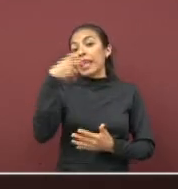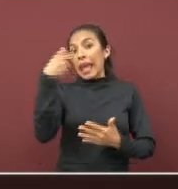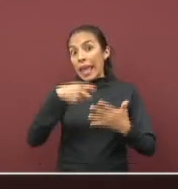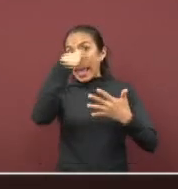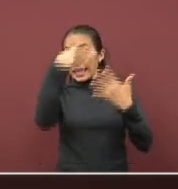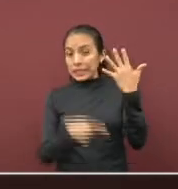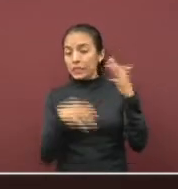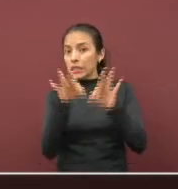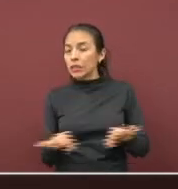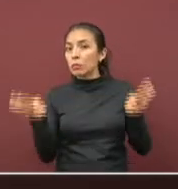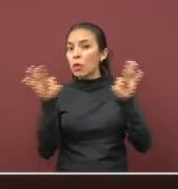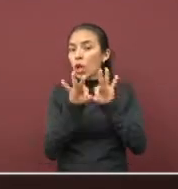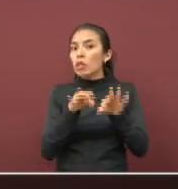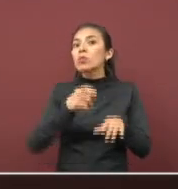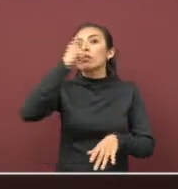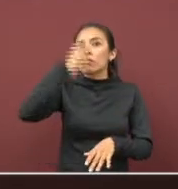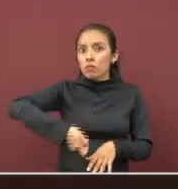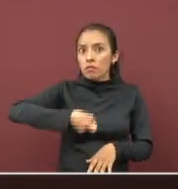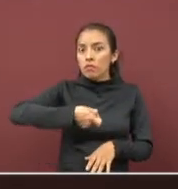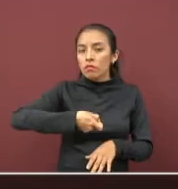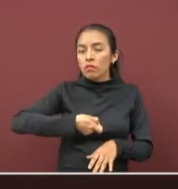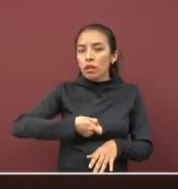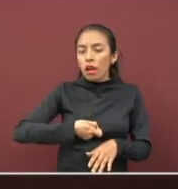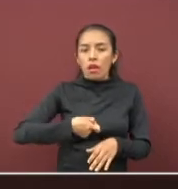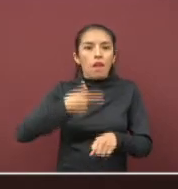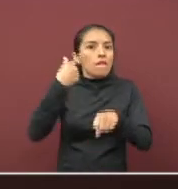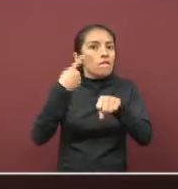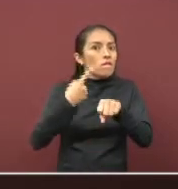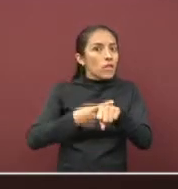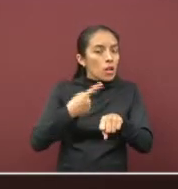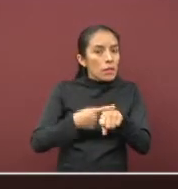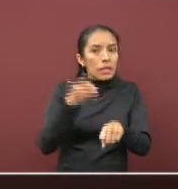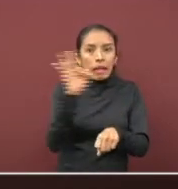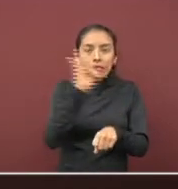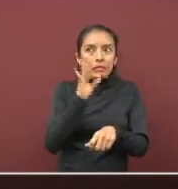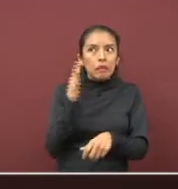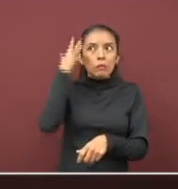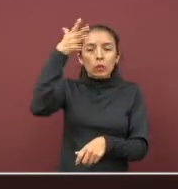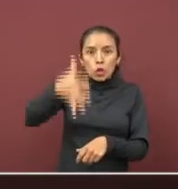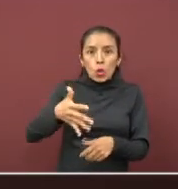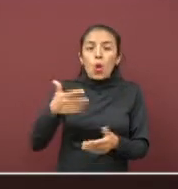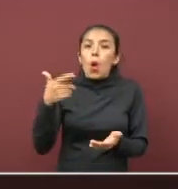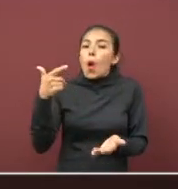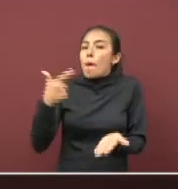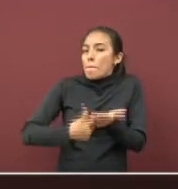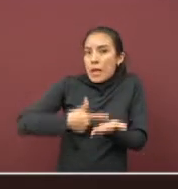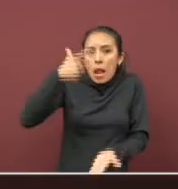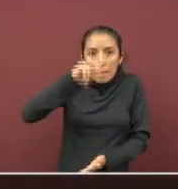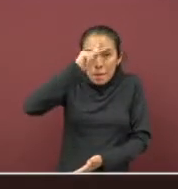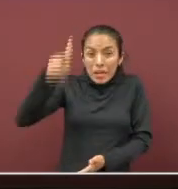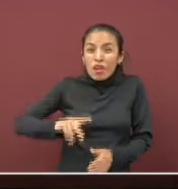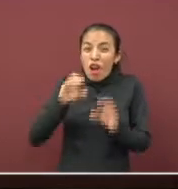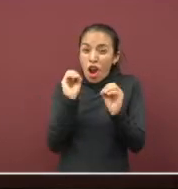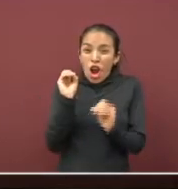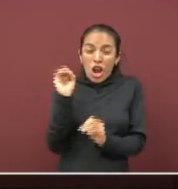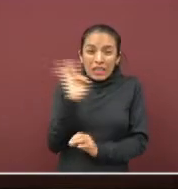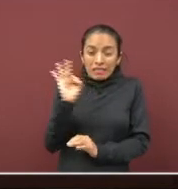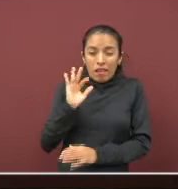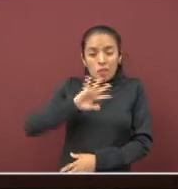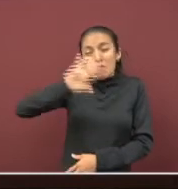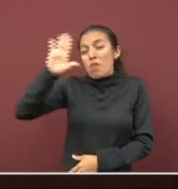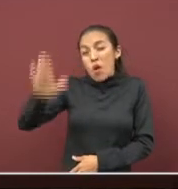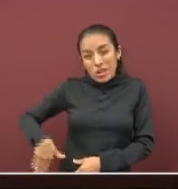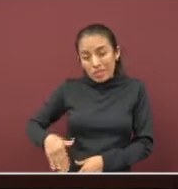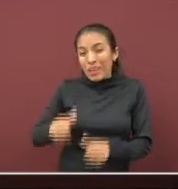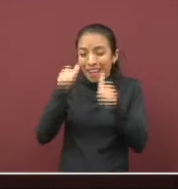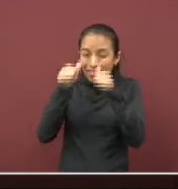alarma ya que indican que su padecimiento se puede complicar o incluso morir si no se atiende a tiempo paso el turno a